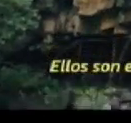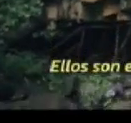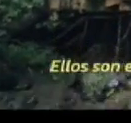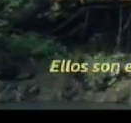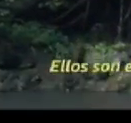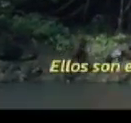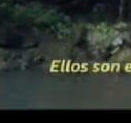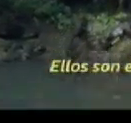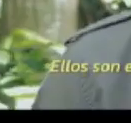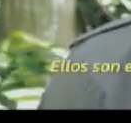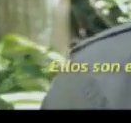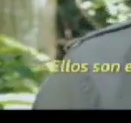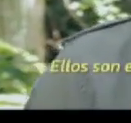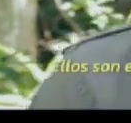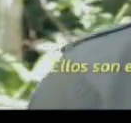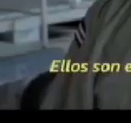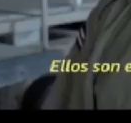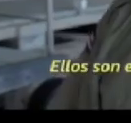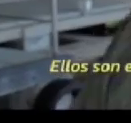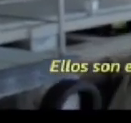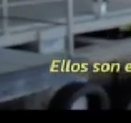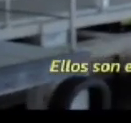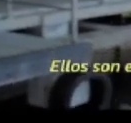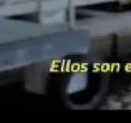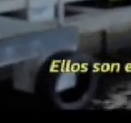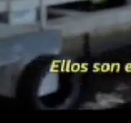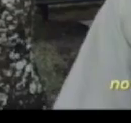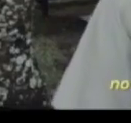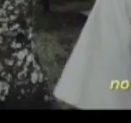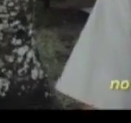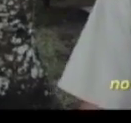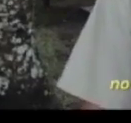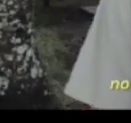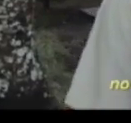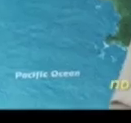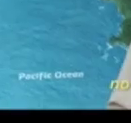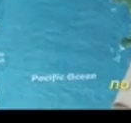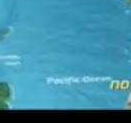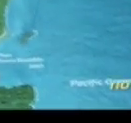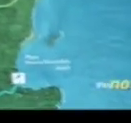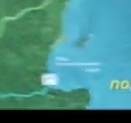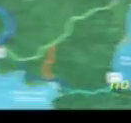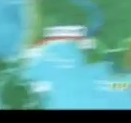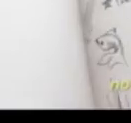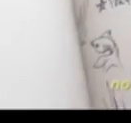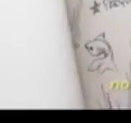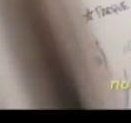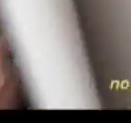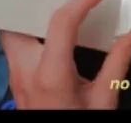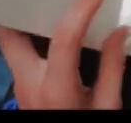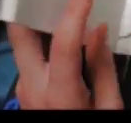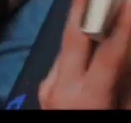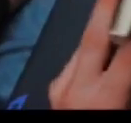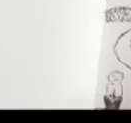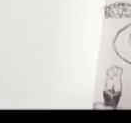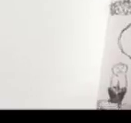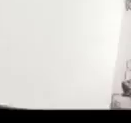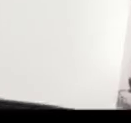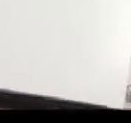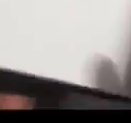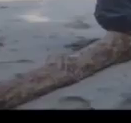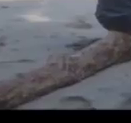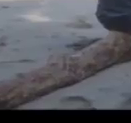son el puente para conectarnos con la vida diaria de un parque nacional. Cuando estés ahí, no te olvides de hablar con los expertos. ¿Y vos?